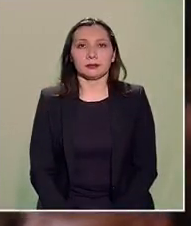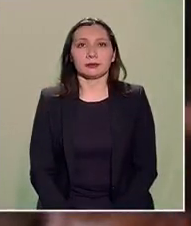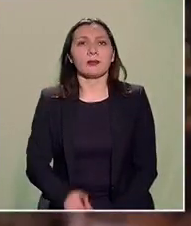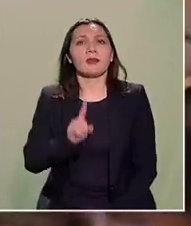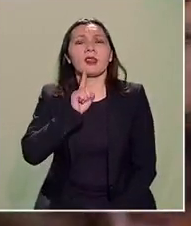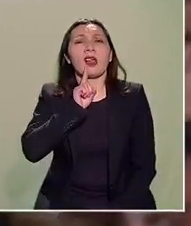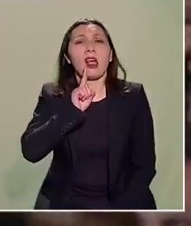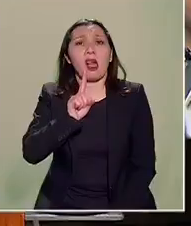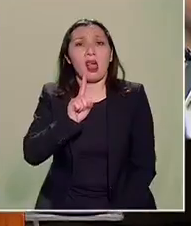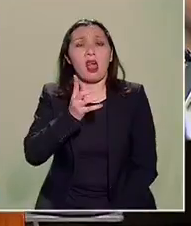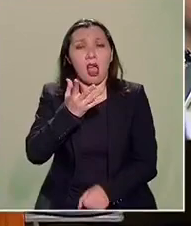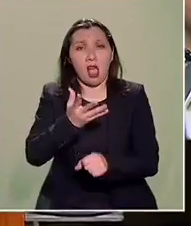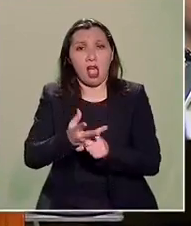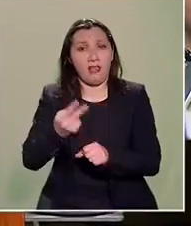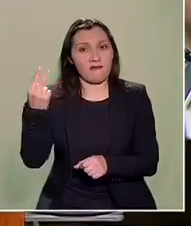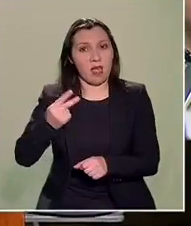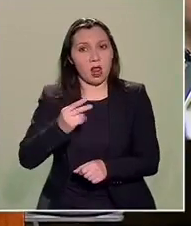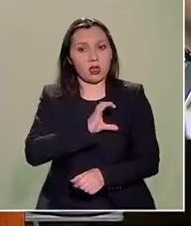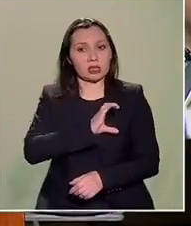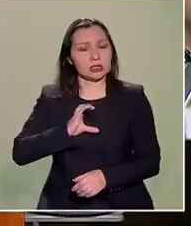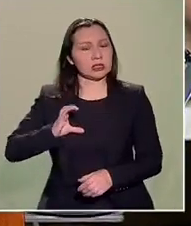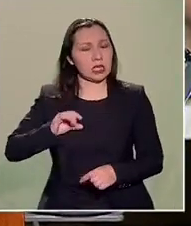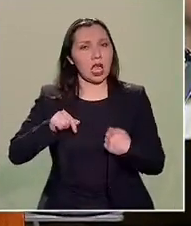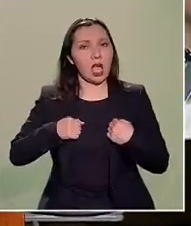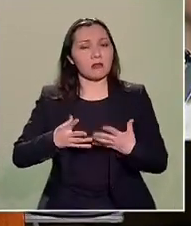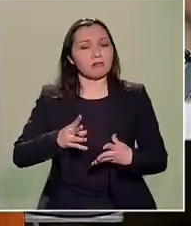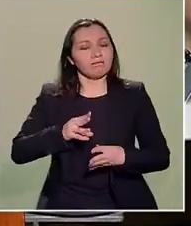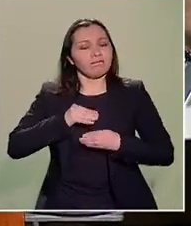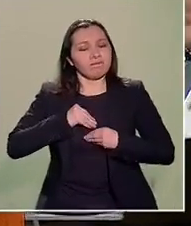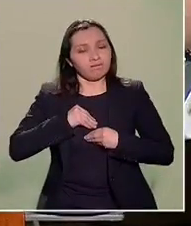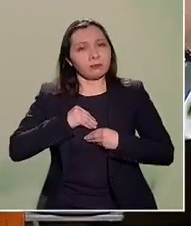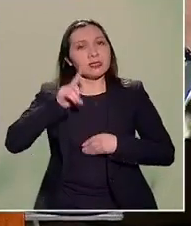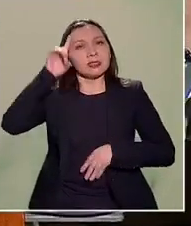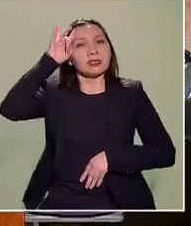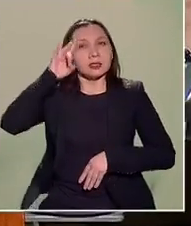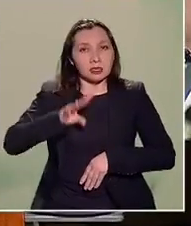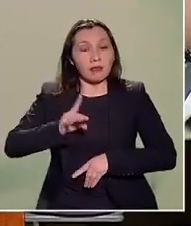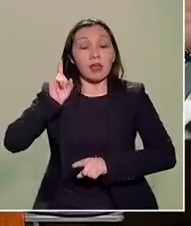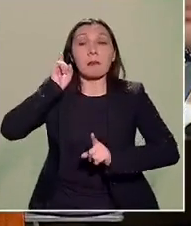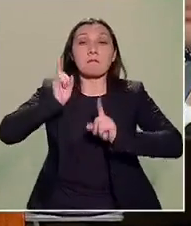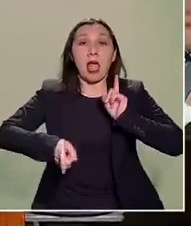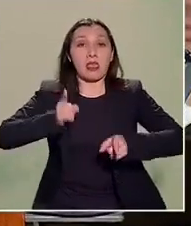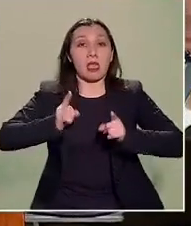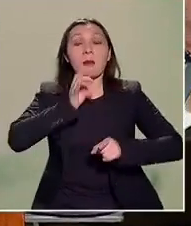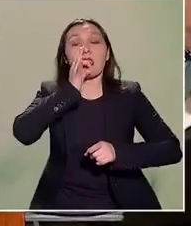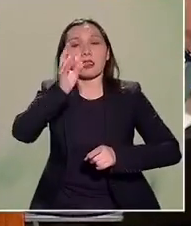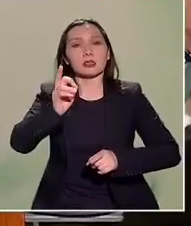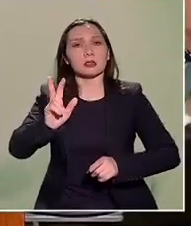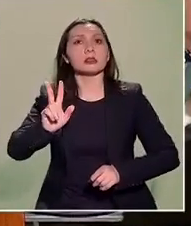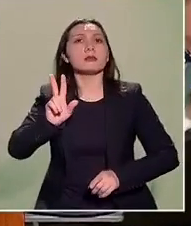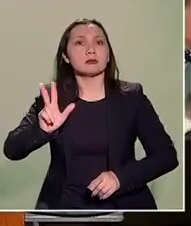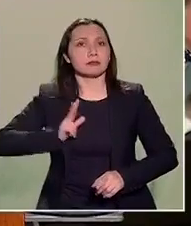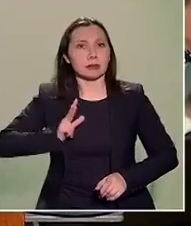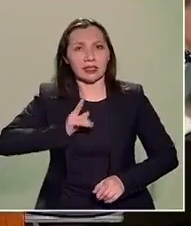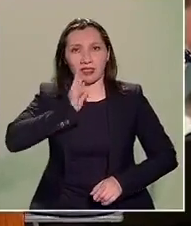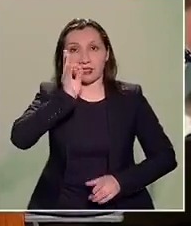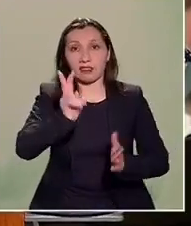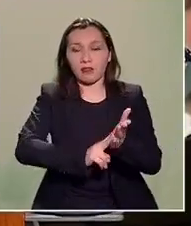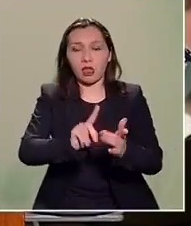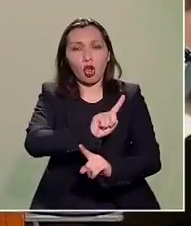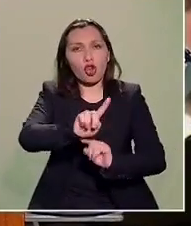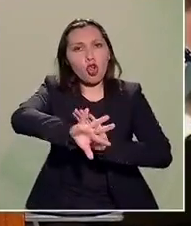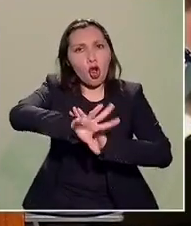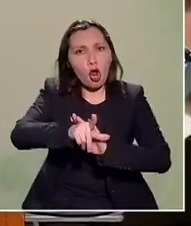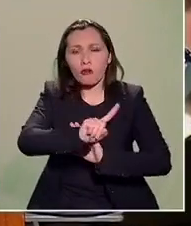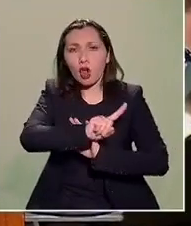quien posee valores cristianos sabe que el mandamiento dice ser honesto no robar